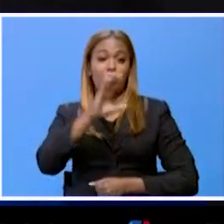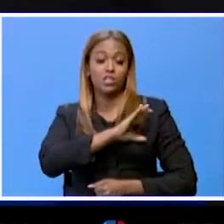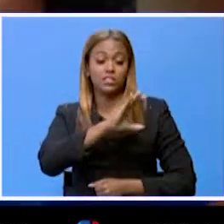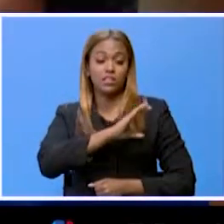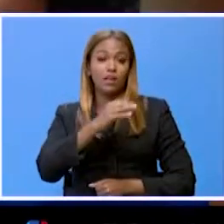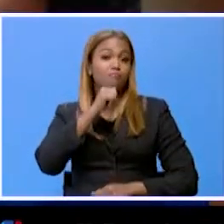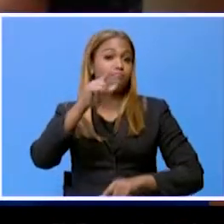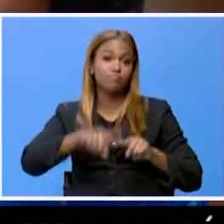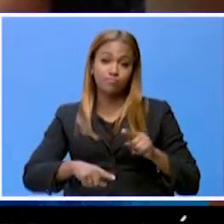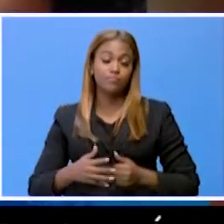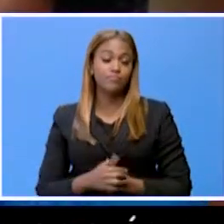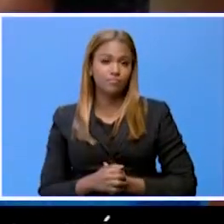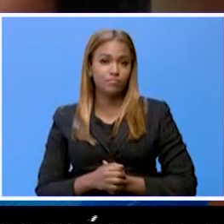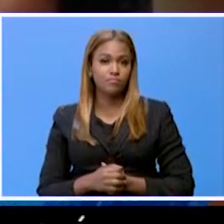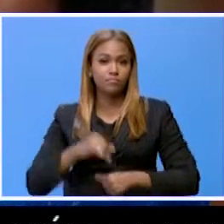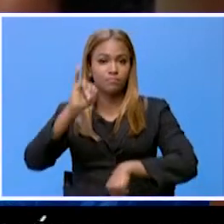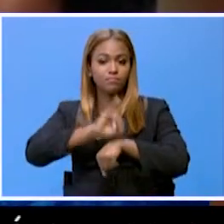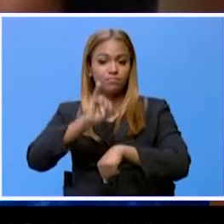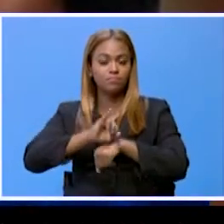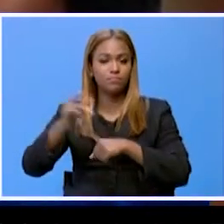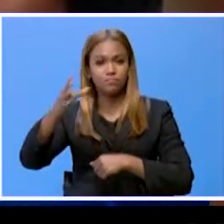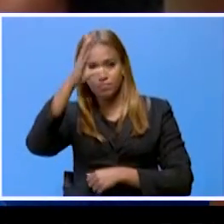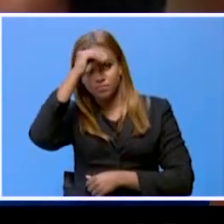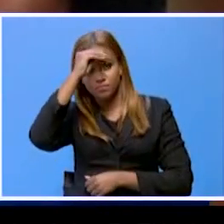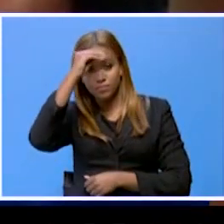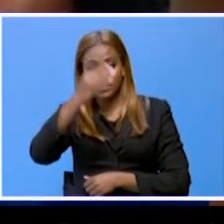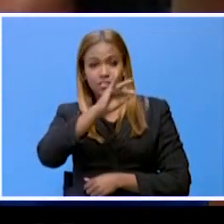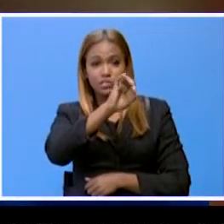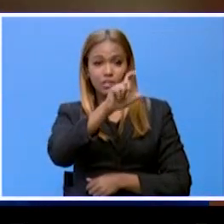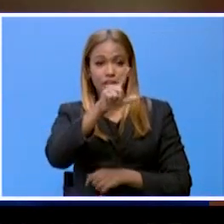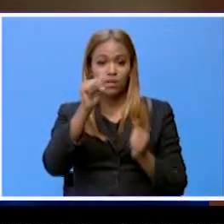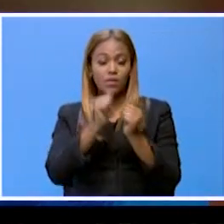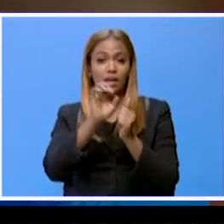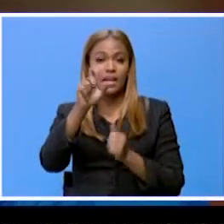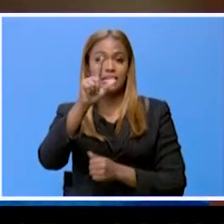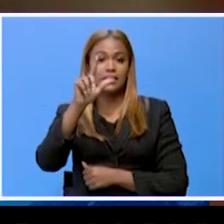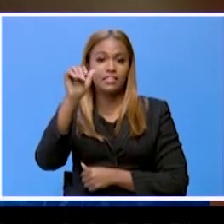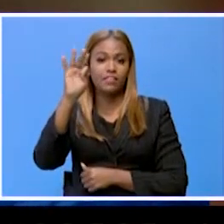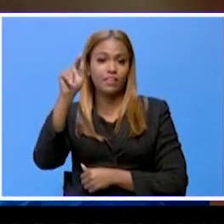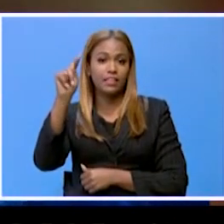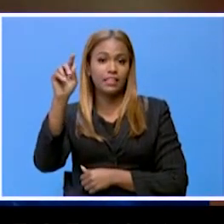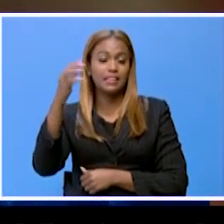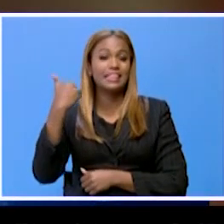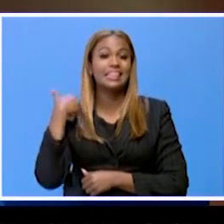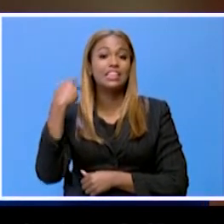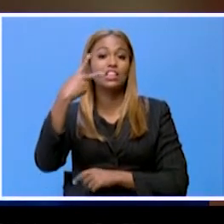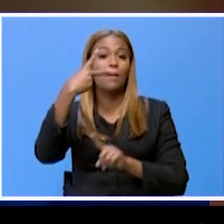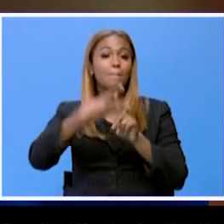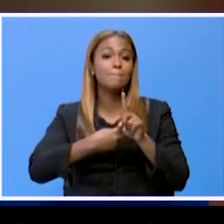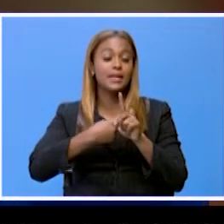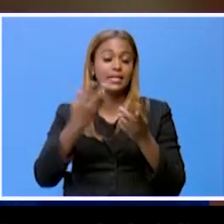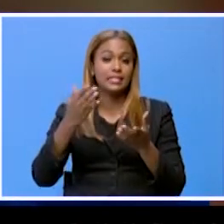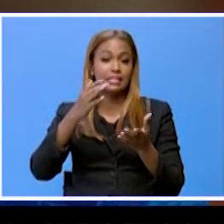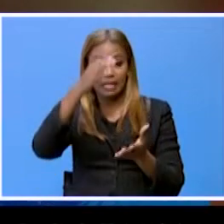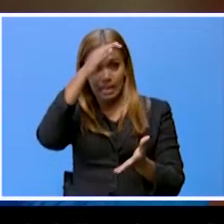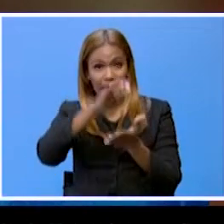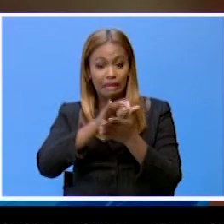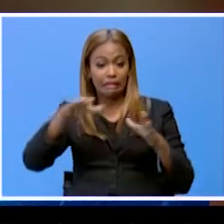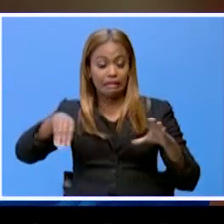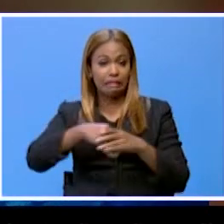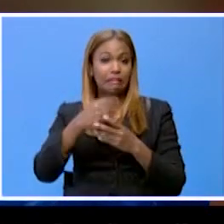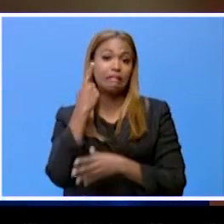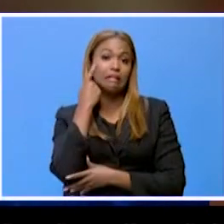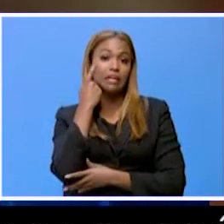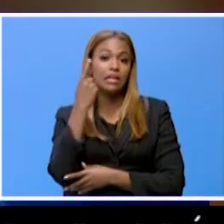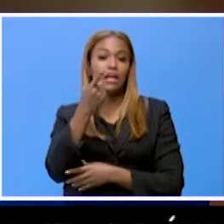combatir. Los pastores Elizabeth Muñoz y Joel Díaz tenían 2 meses de casados y fueron asesinados cuando regresaban de